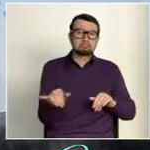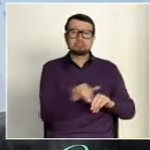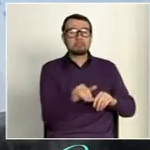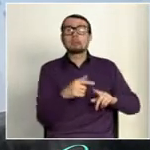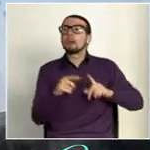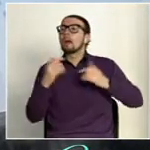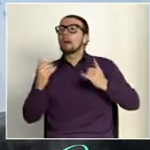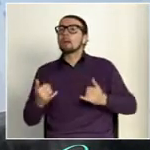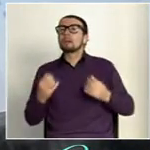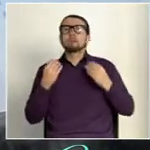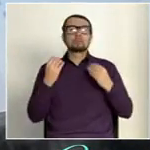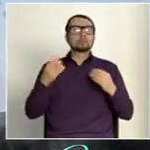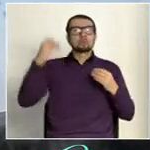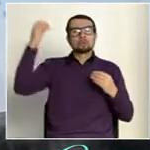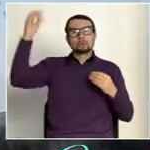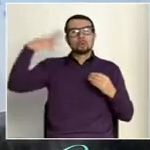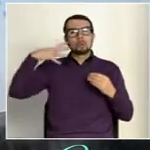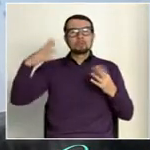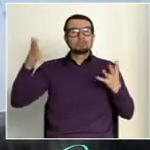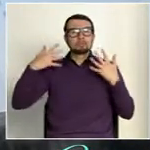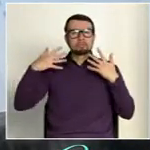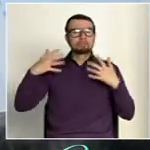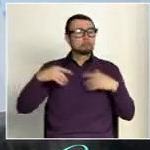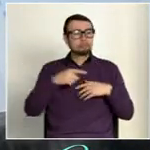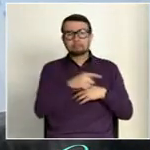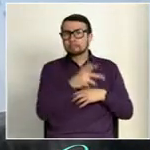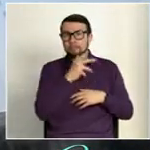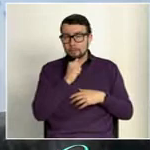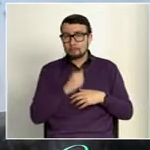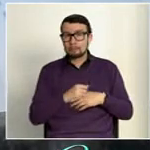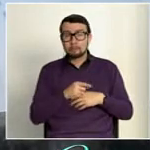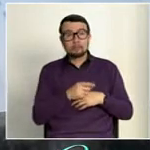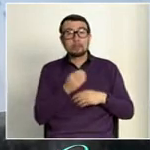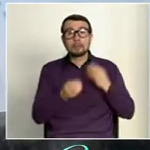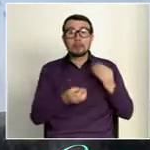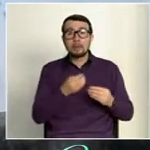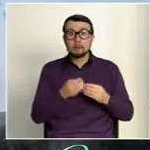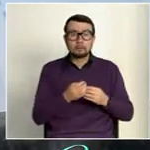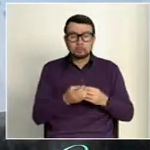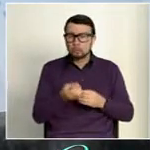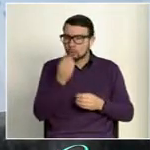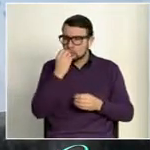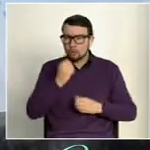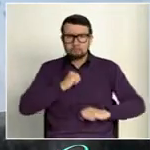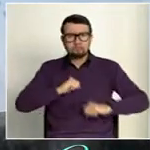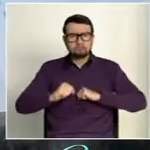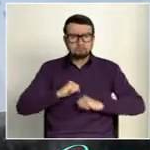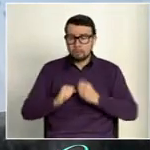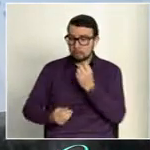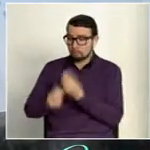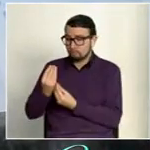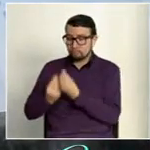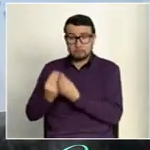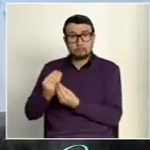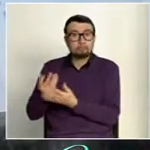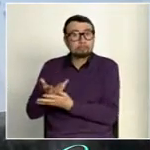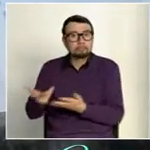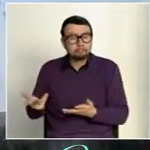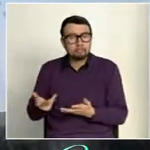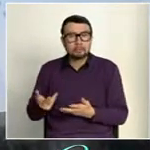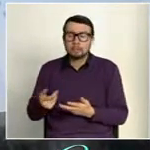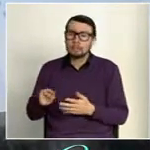como decía una vez doctor en un programa. Estamos en trópico y consumiendo vitaminas químicos y sintéticos. Es simplemente